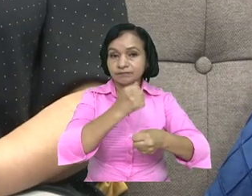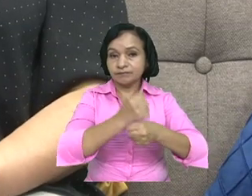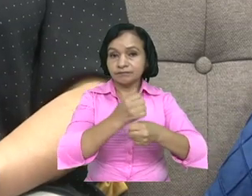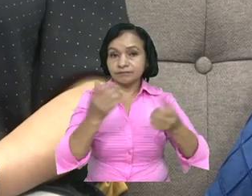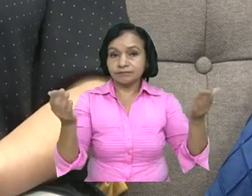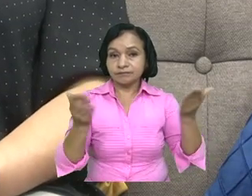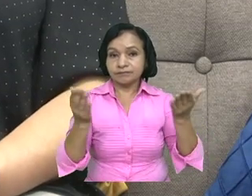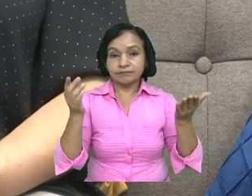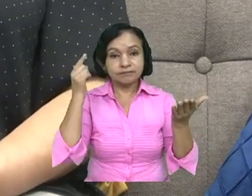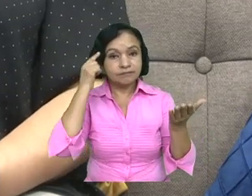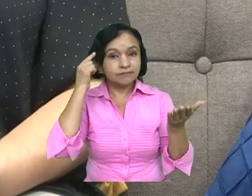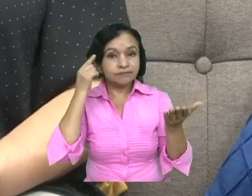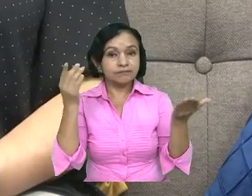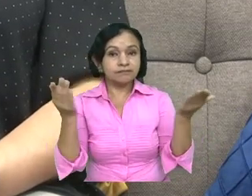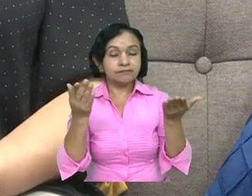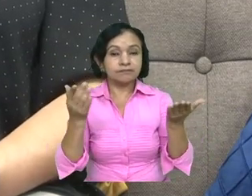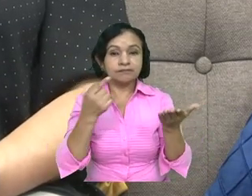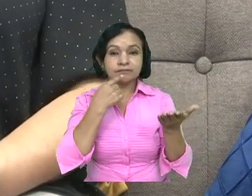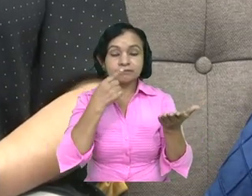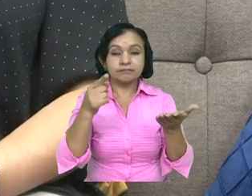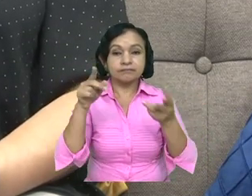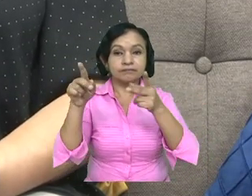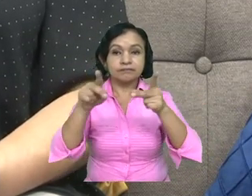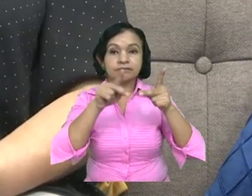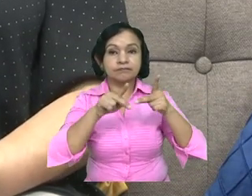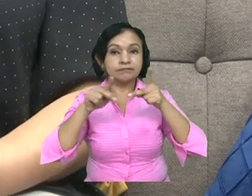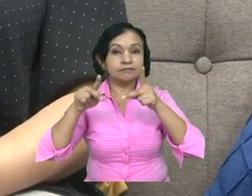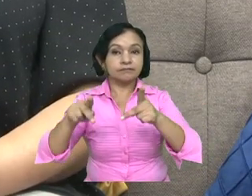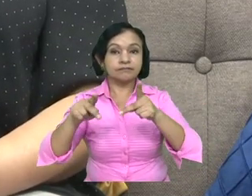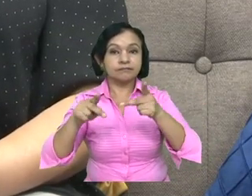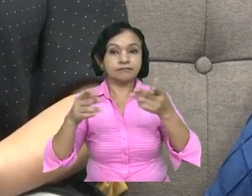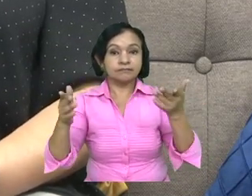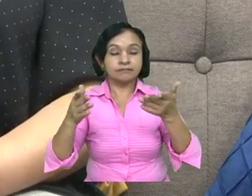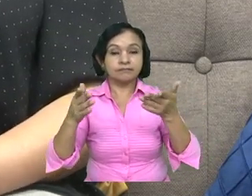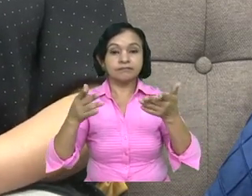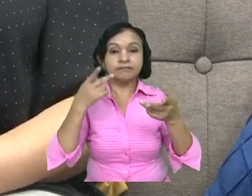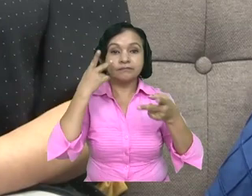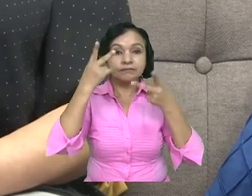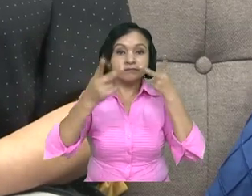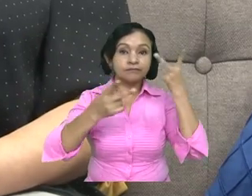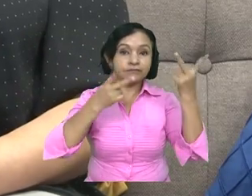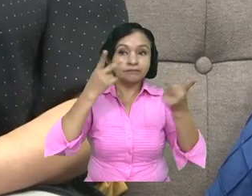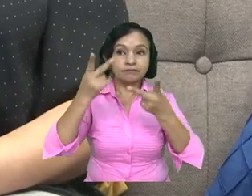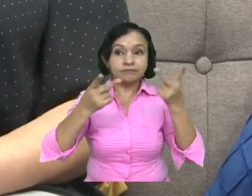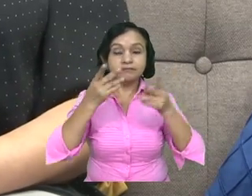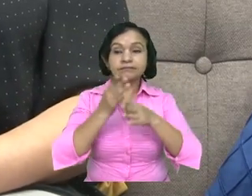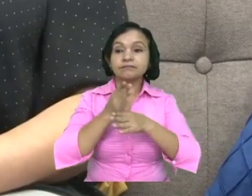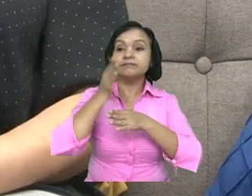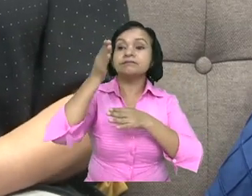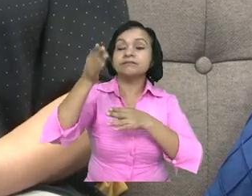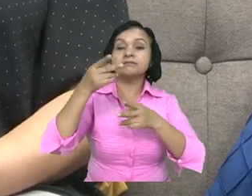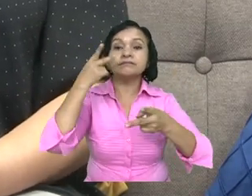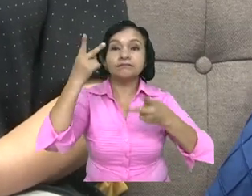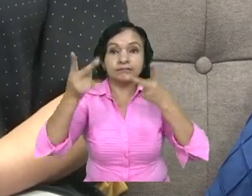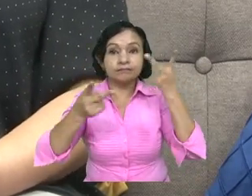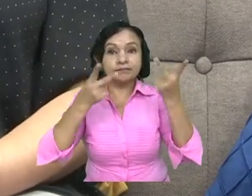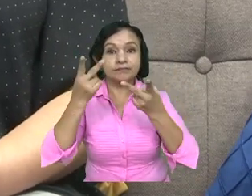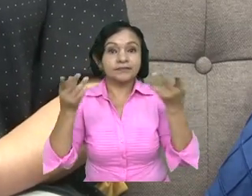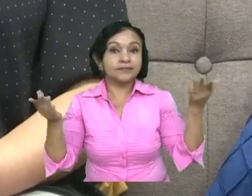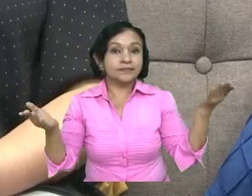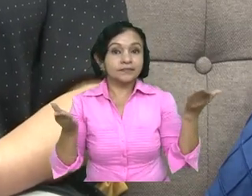imagínate que ¿qué nos dicen los técnicos que viajan hasta allá? Y me imagino que vos has visitado también,